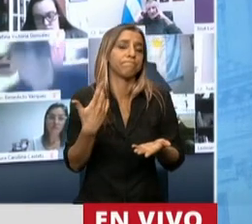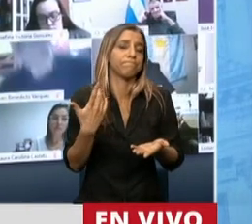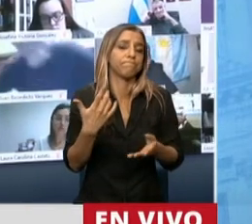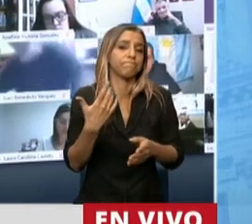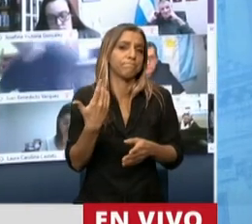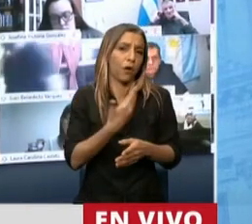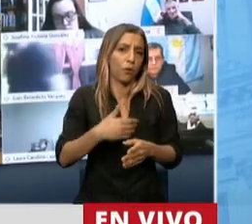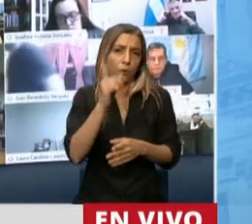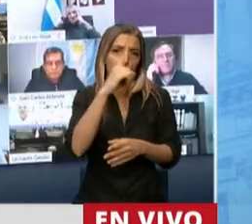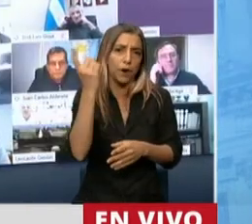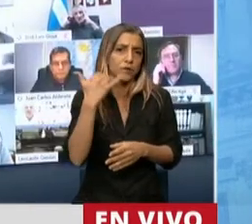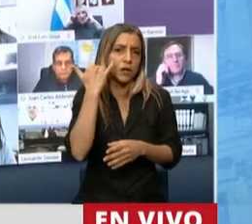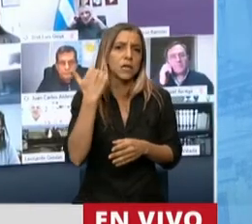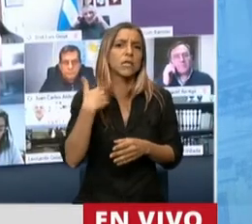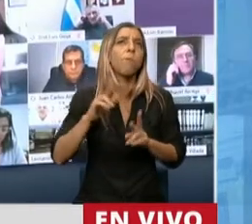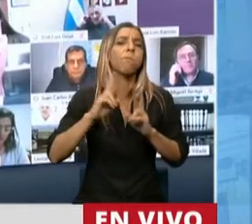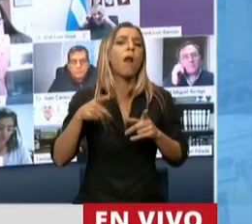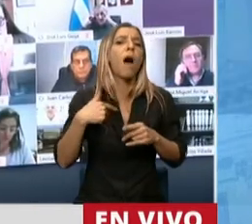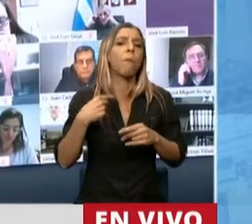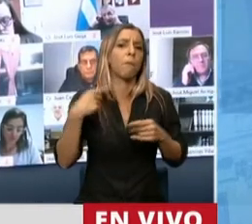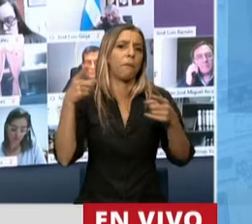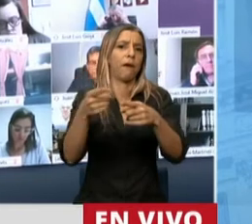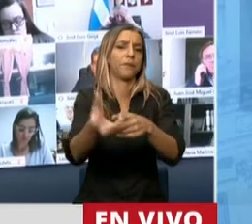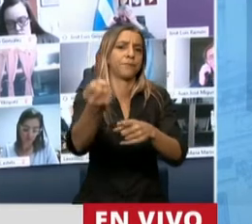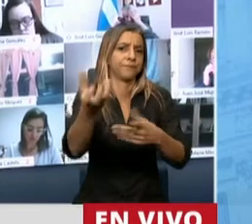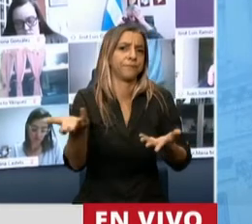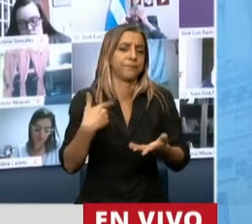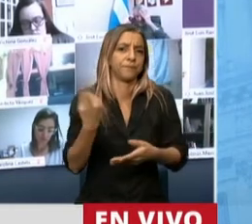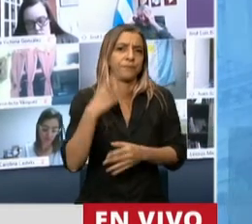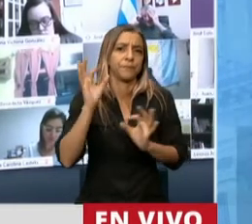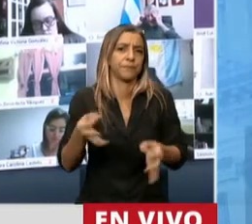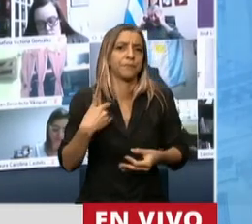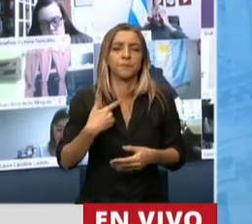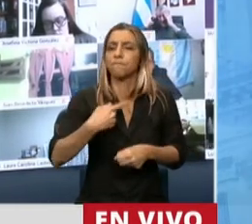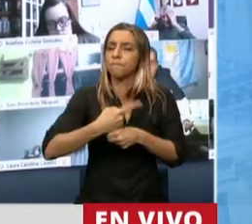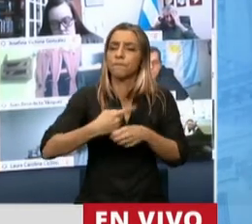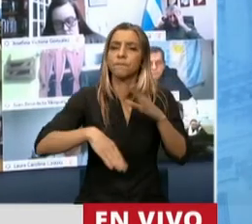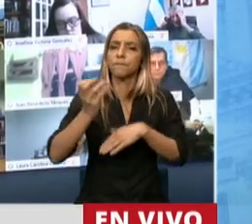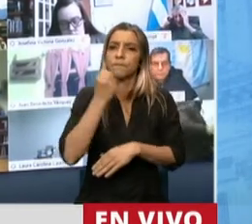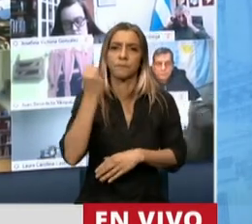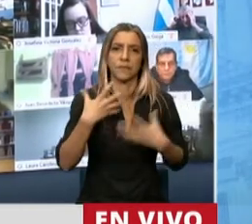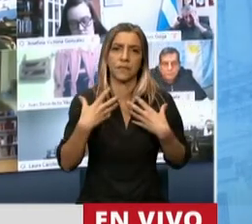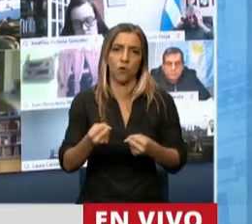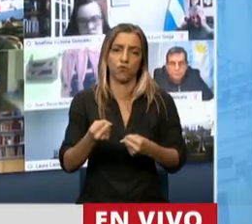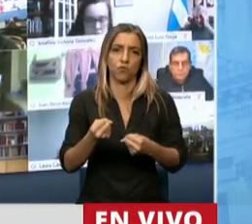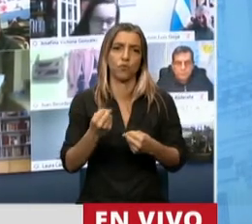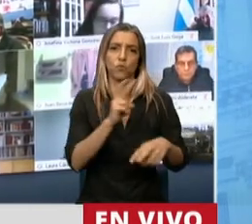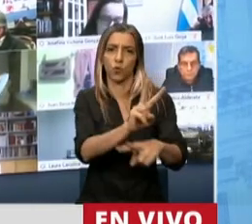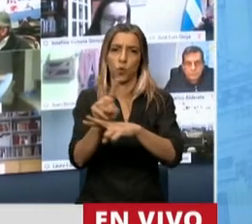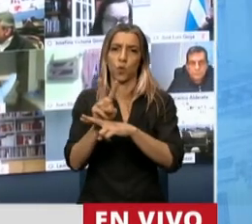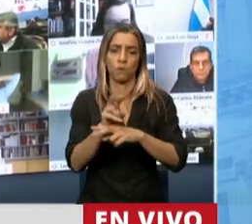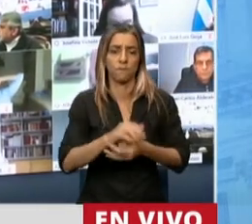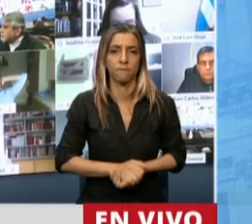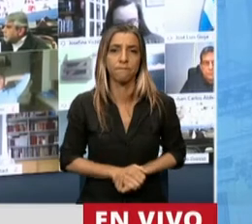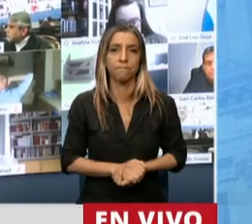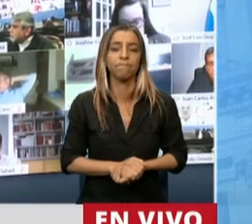Gobierno Nacional respecto a la prioridad que debe tener la salud, y en ese